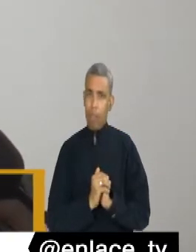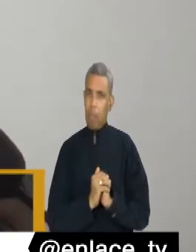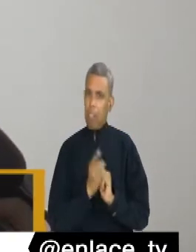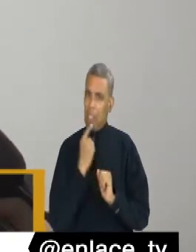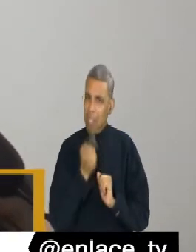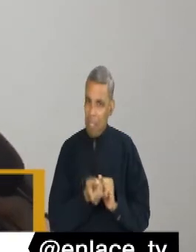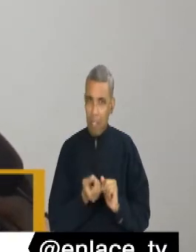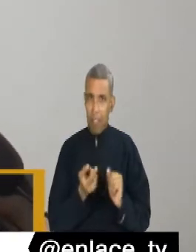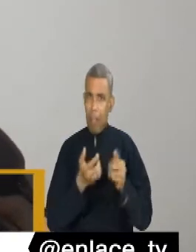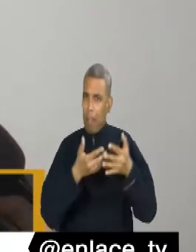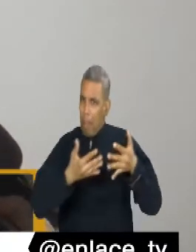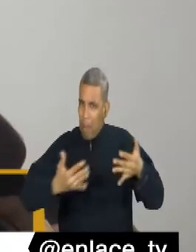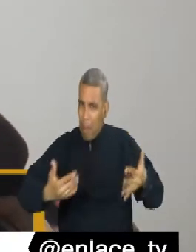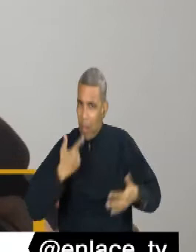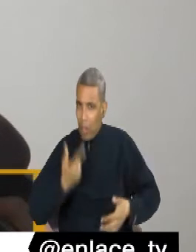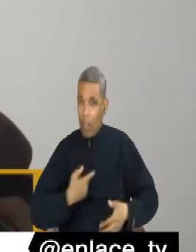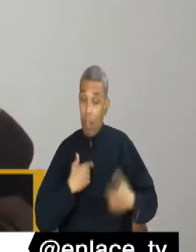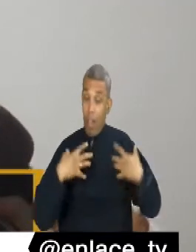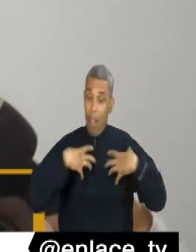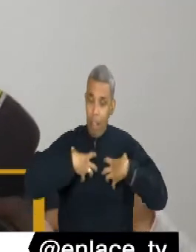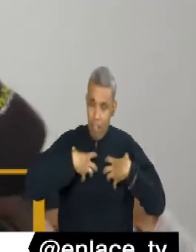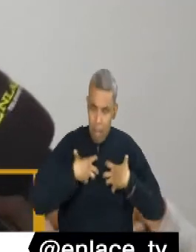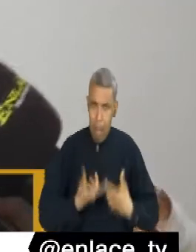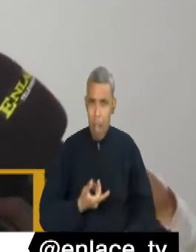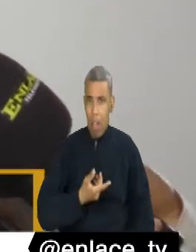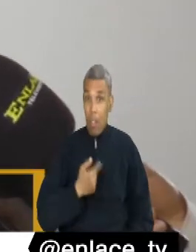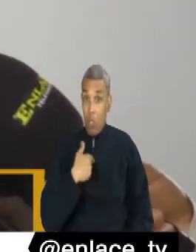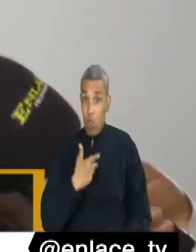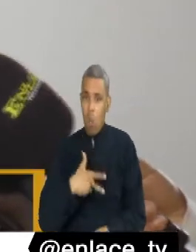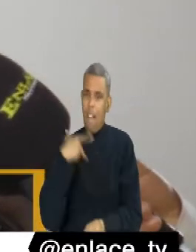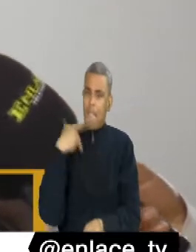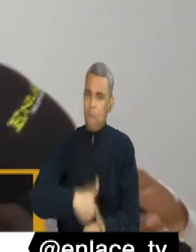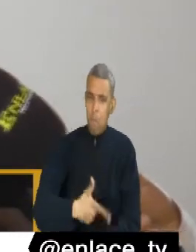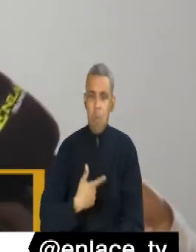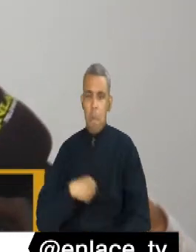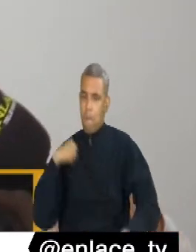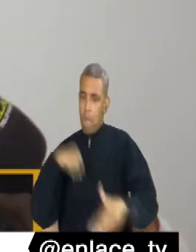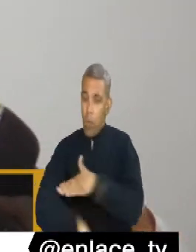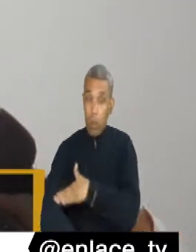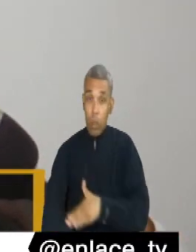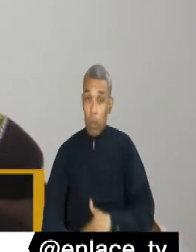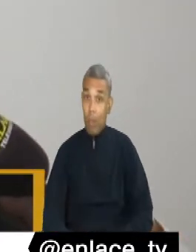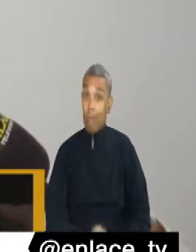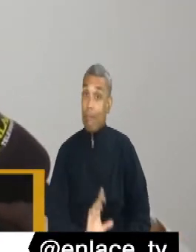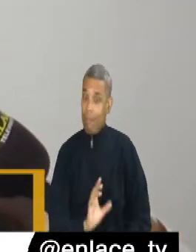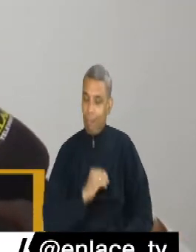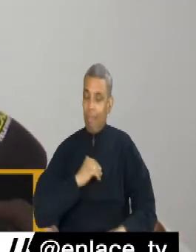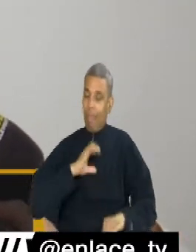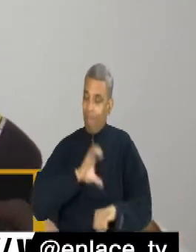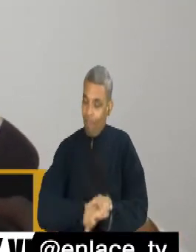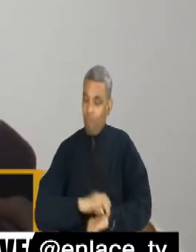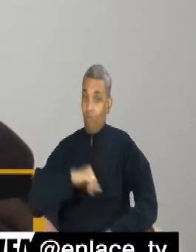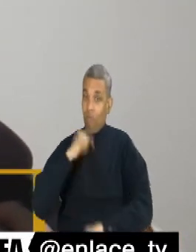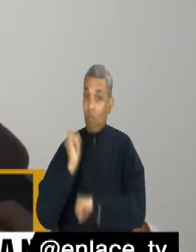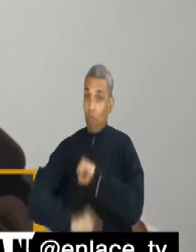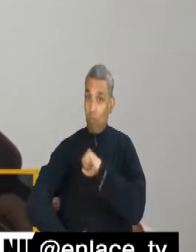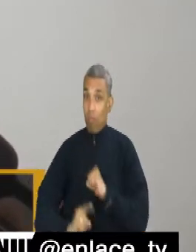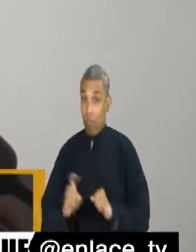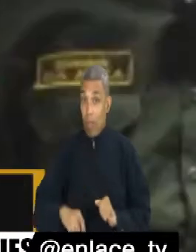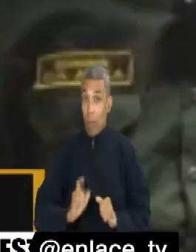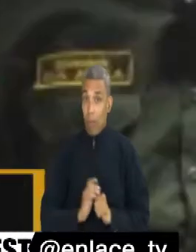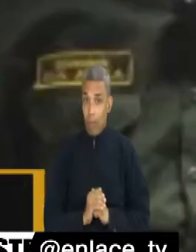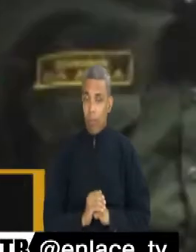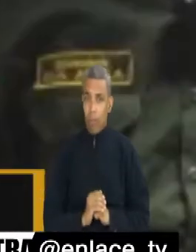el maltrato hacia los animales del Código Penal, y será dejado a disposición de la autoridad competente por este